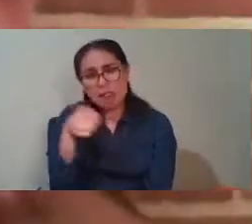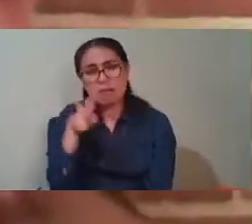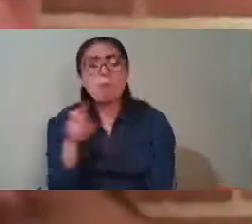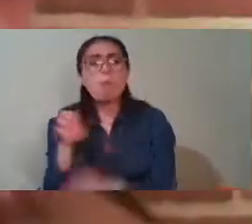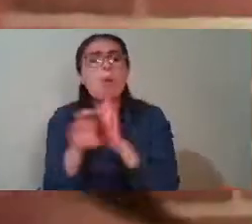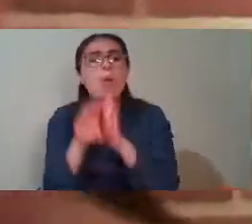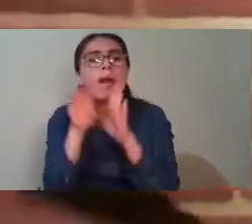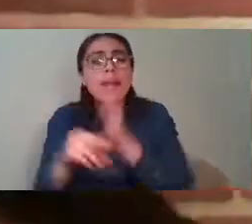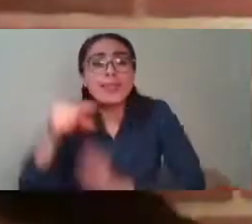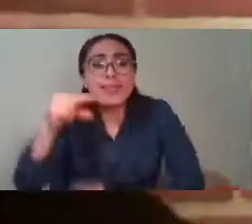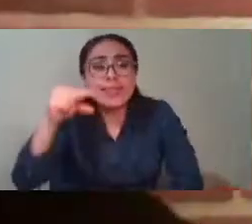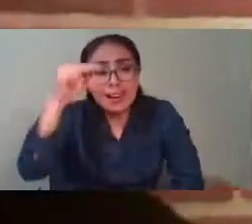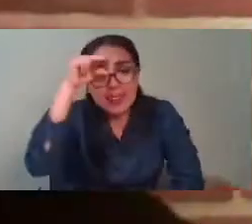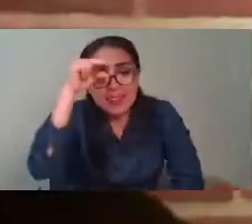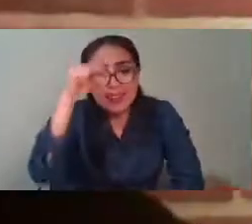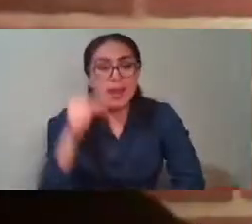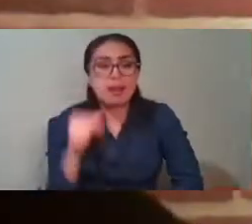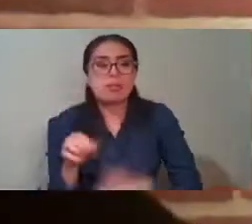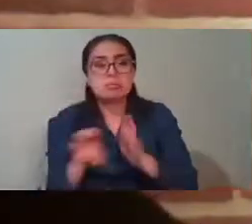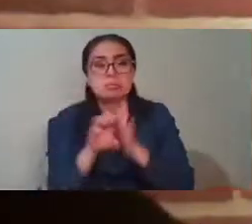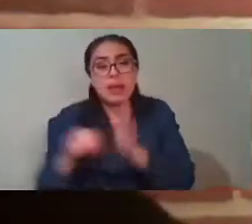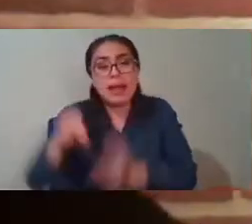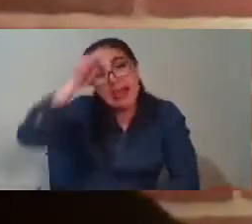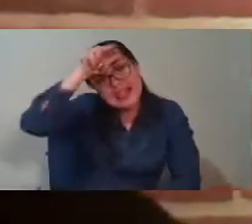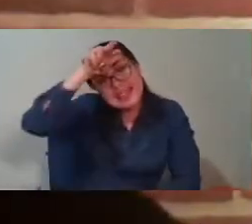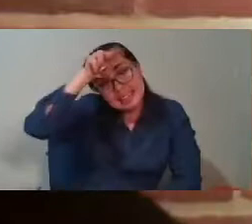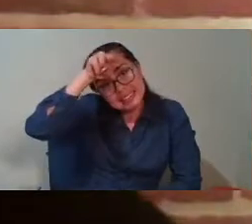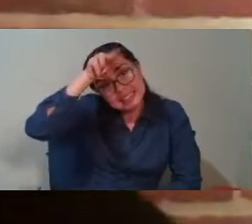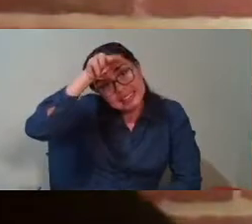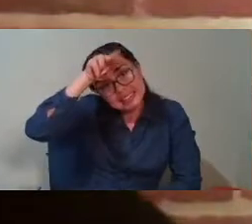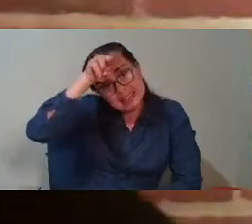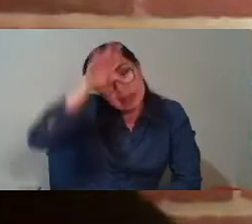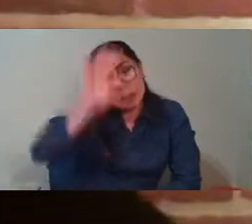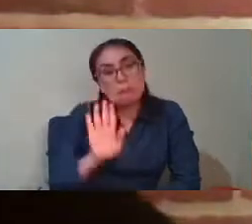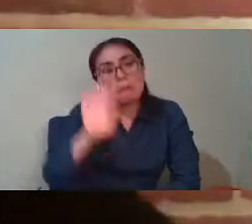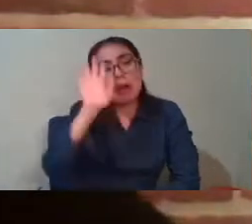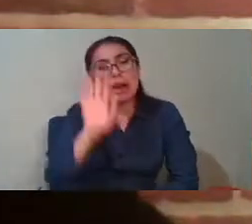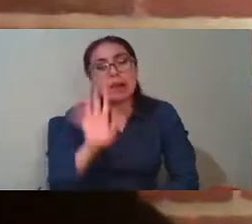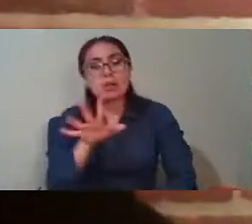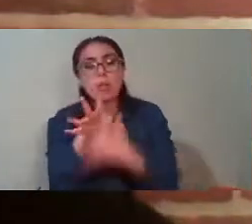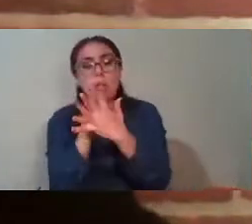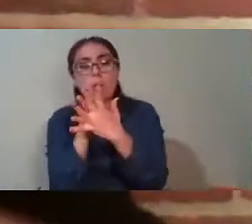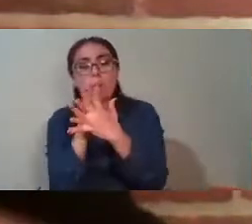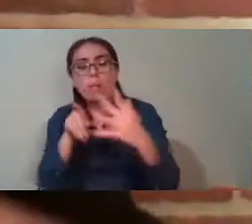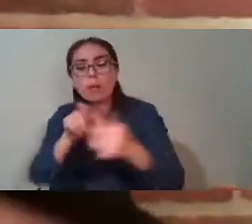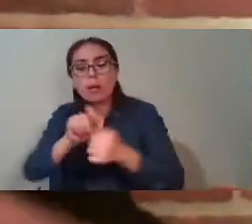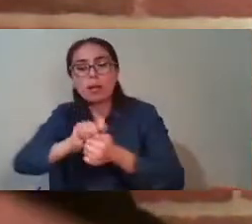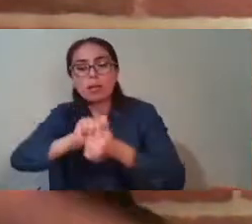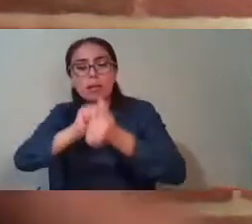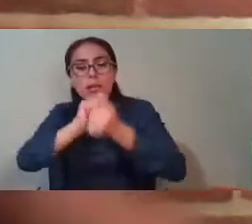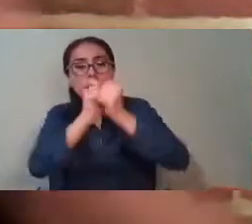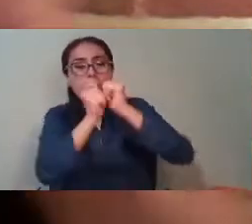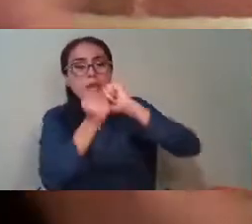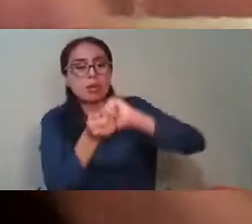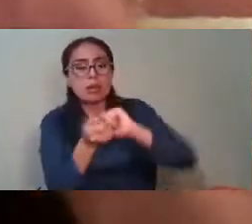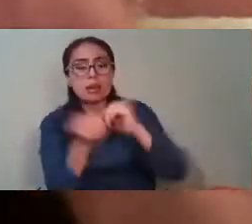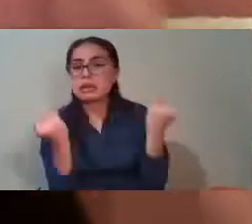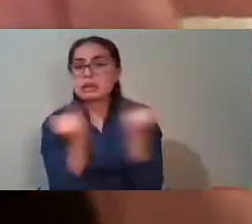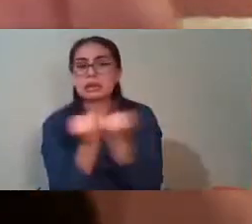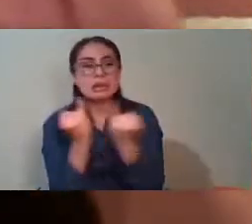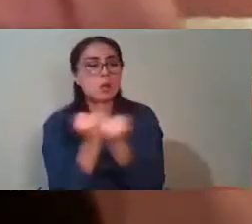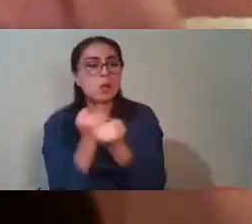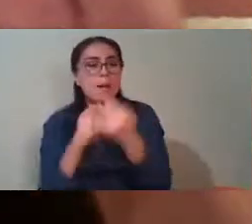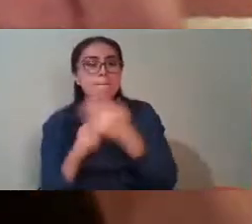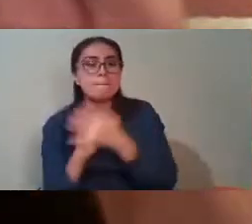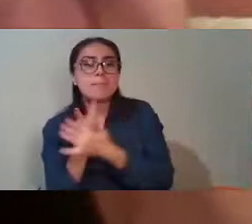inteligencia de los insectos los que les permite mimetizarse con una planta para que no lo coman, o la inteligencia de una flor